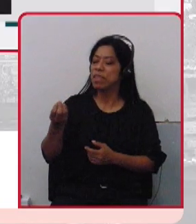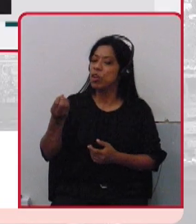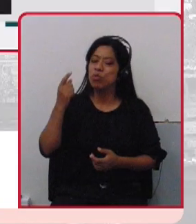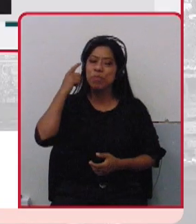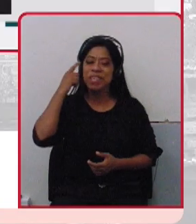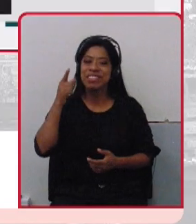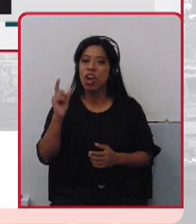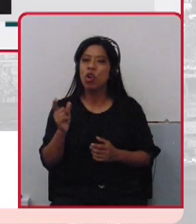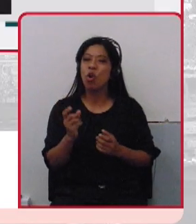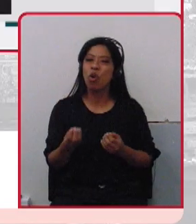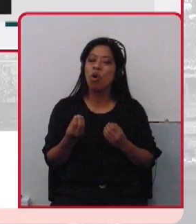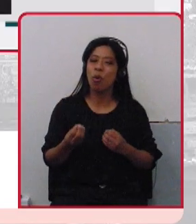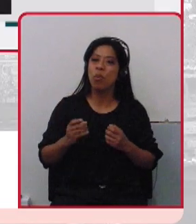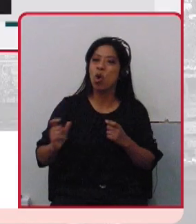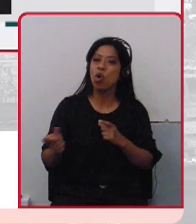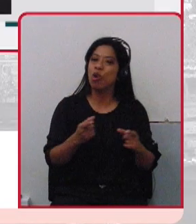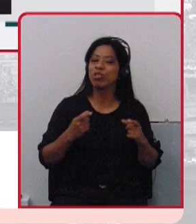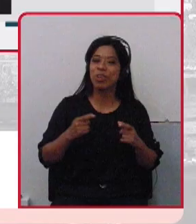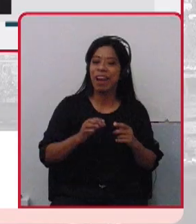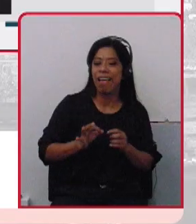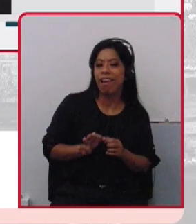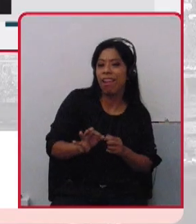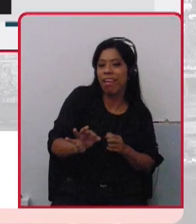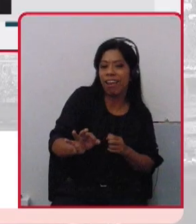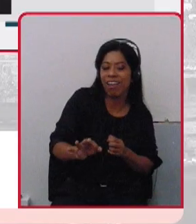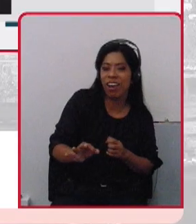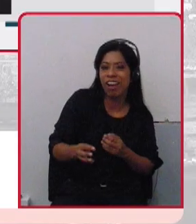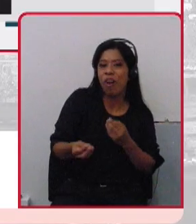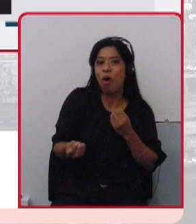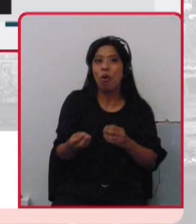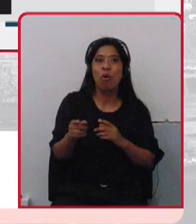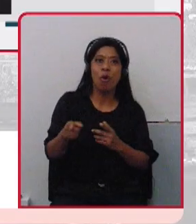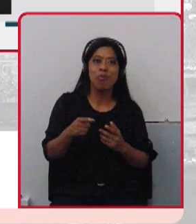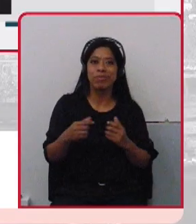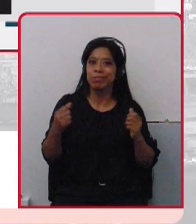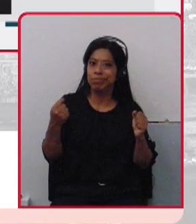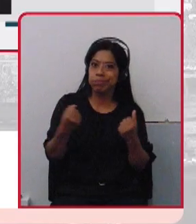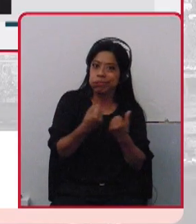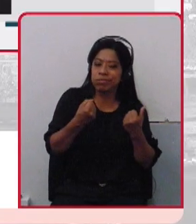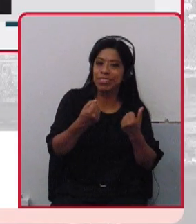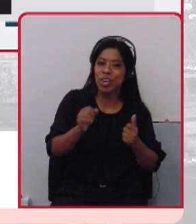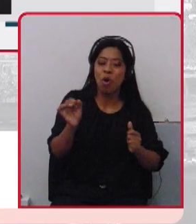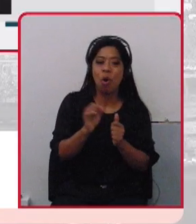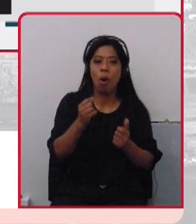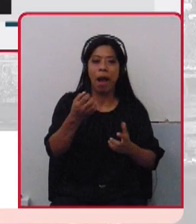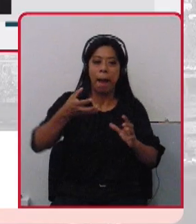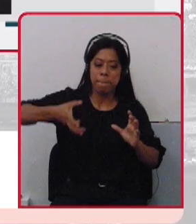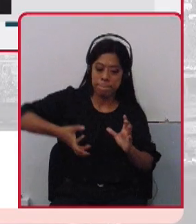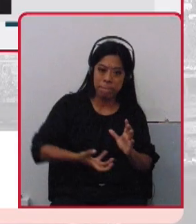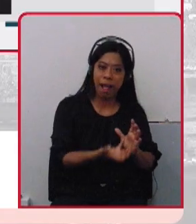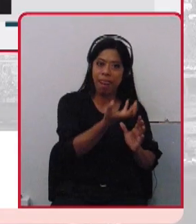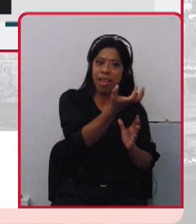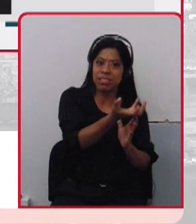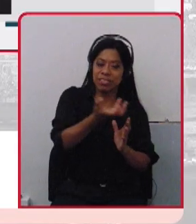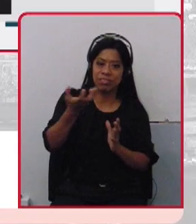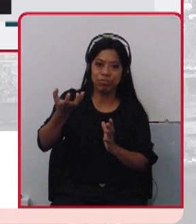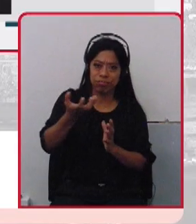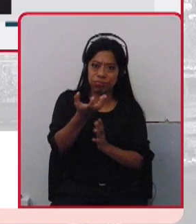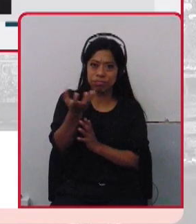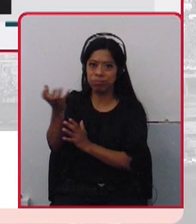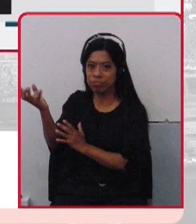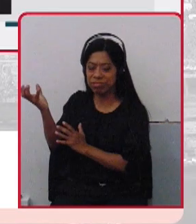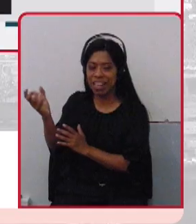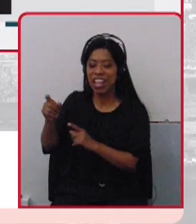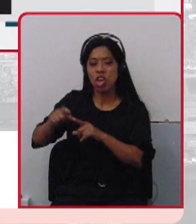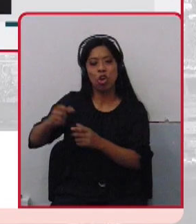están controlando las distancias? ¿Cómo están controlando las colisiones entre palas y camiones? Y este caballero me